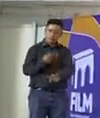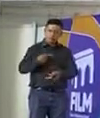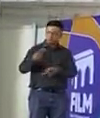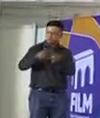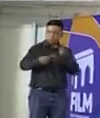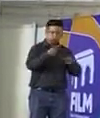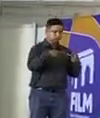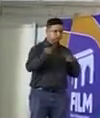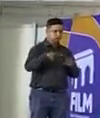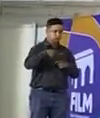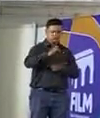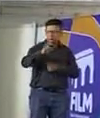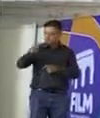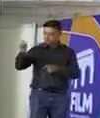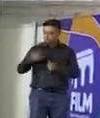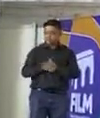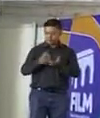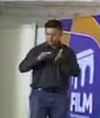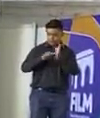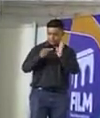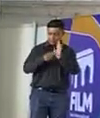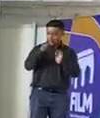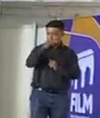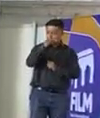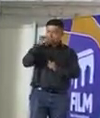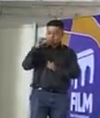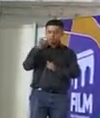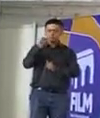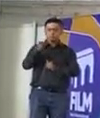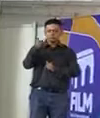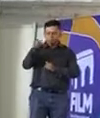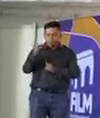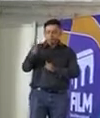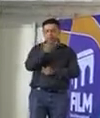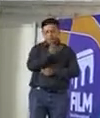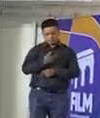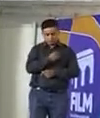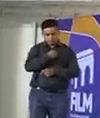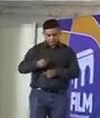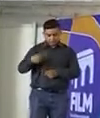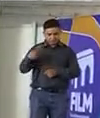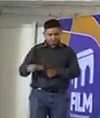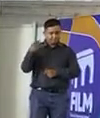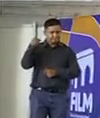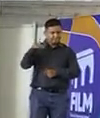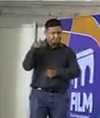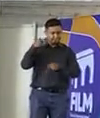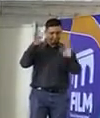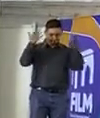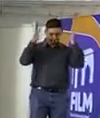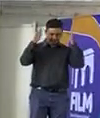las siguientes personalidades. Ingeniero Alfonso Martínez Alcázar, presidente municipal de Morelia.